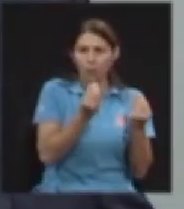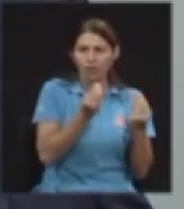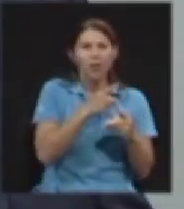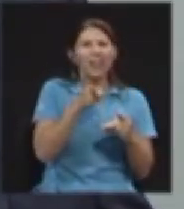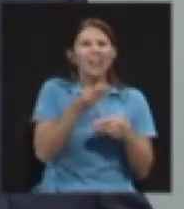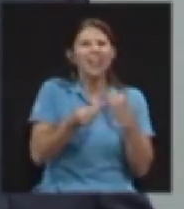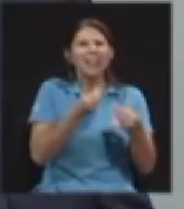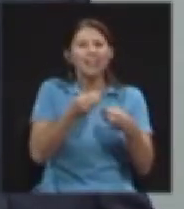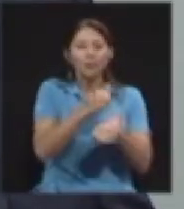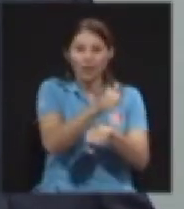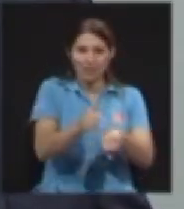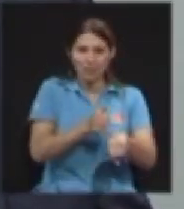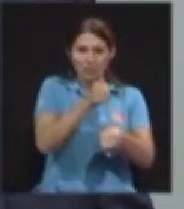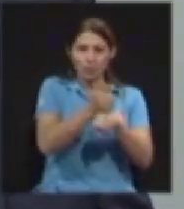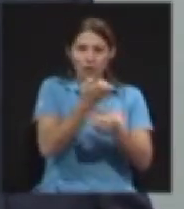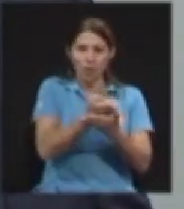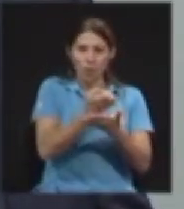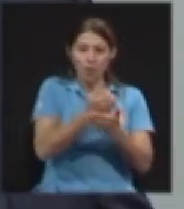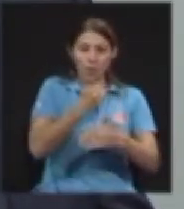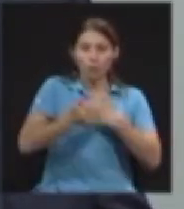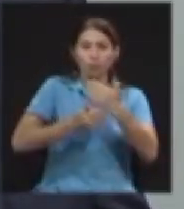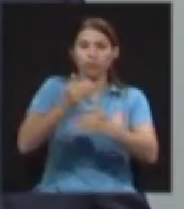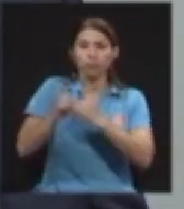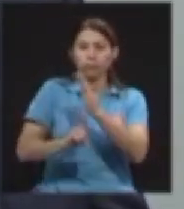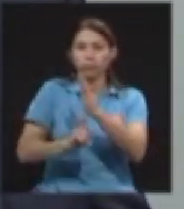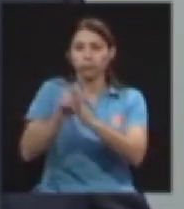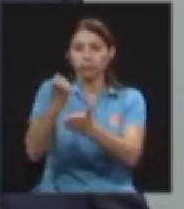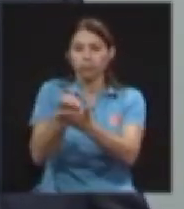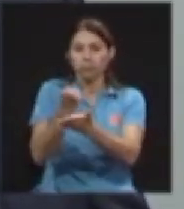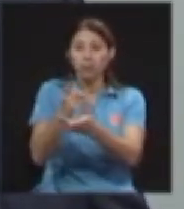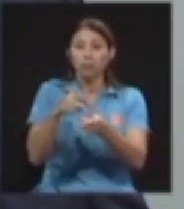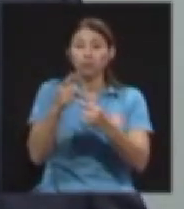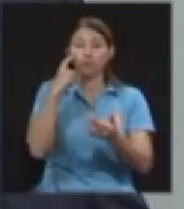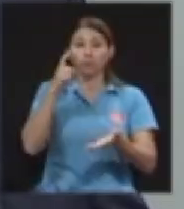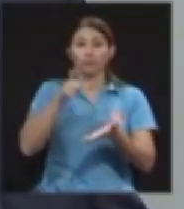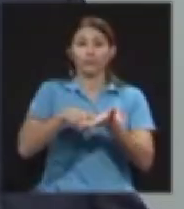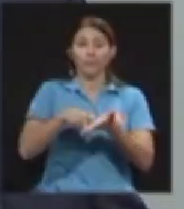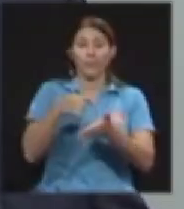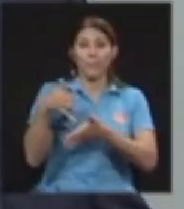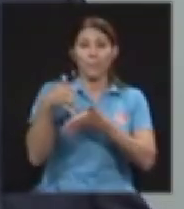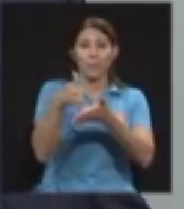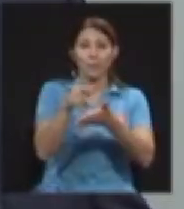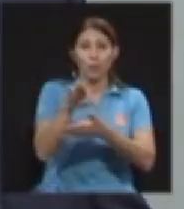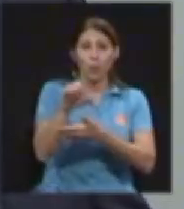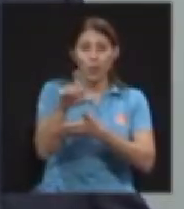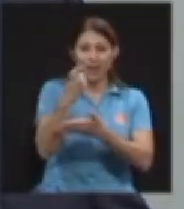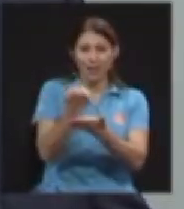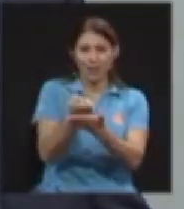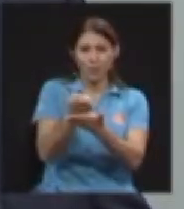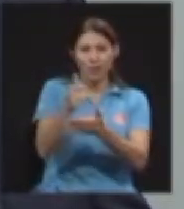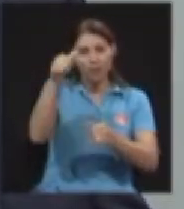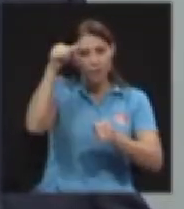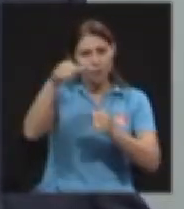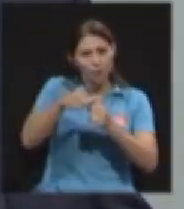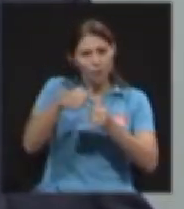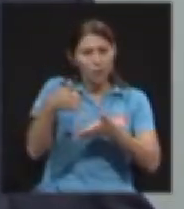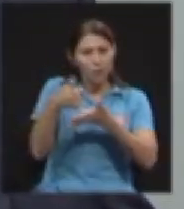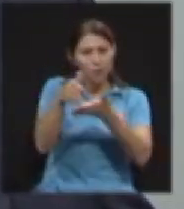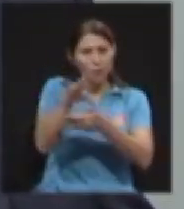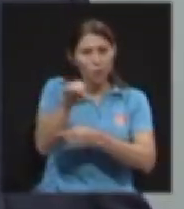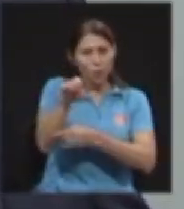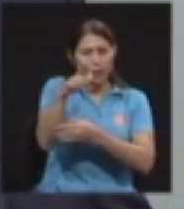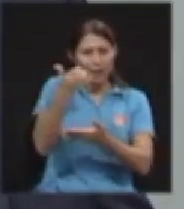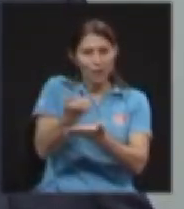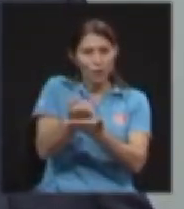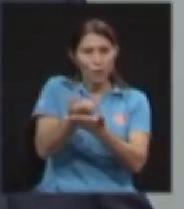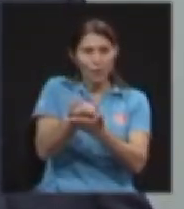en economía y que lo hizo meritorio para ganarse el premio Nobel en economía. Recordemos que el premio Nobel en economía no fue